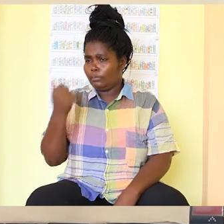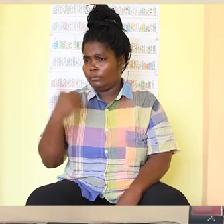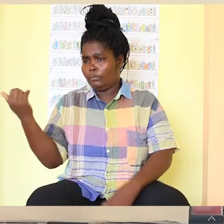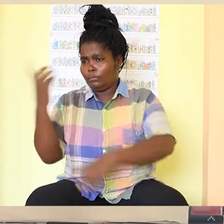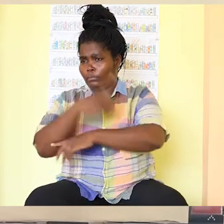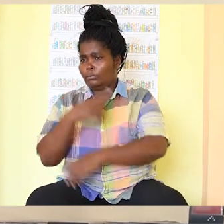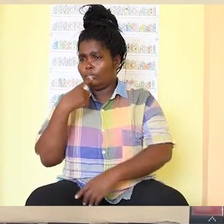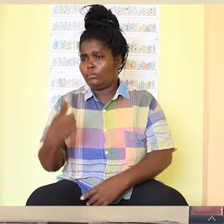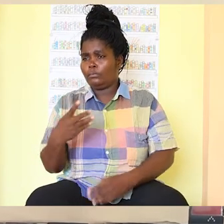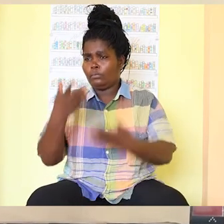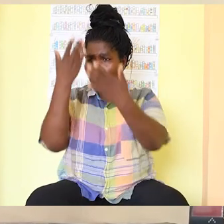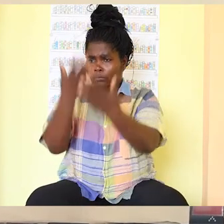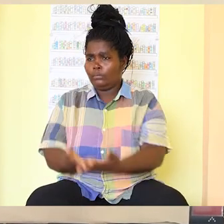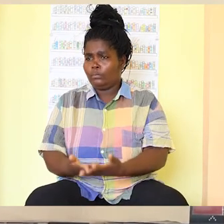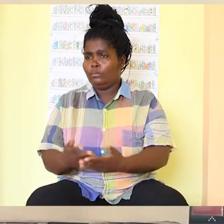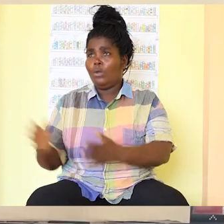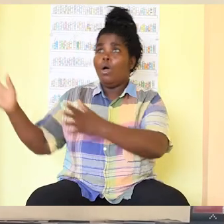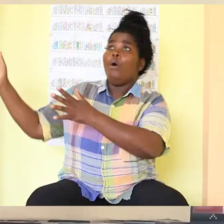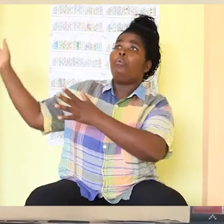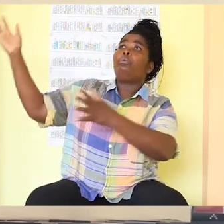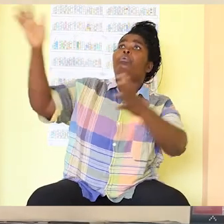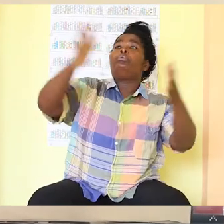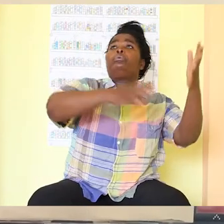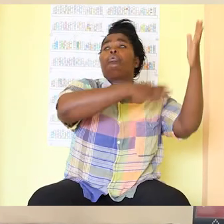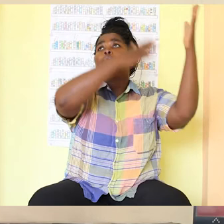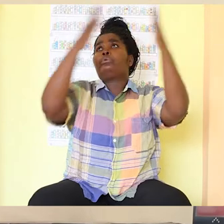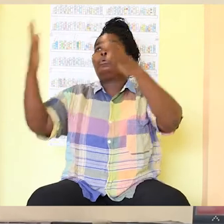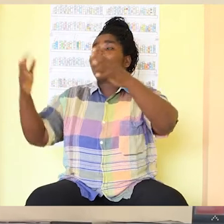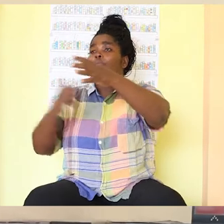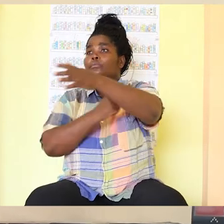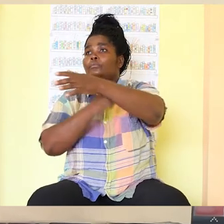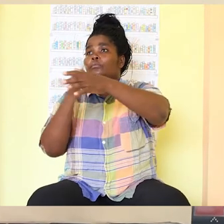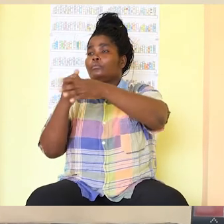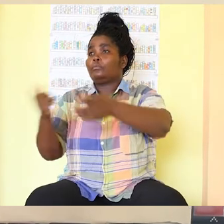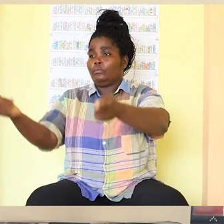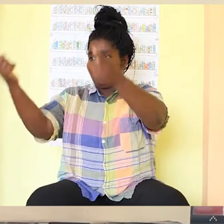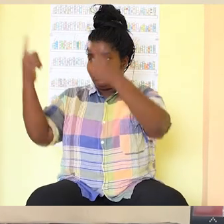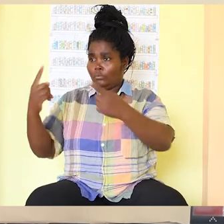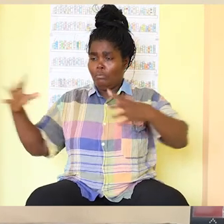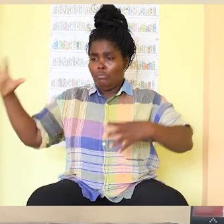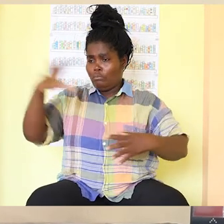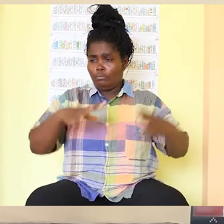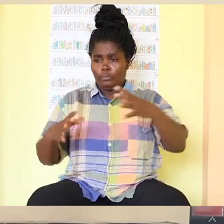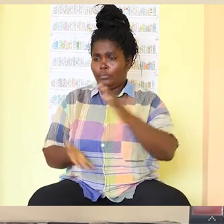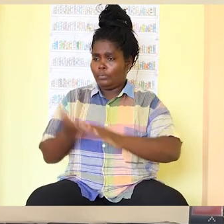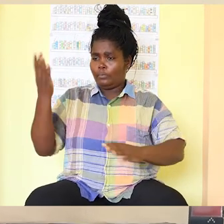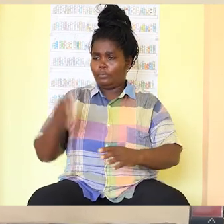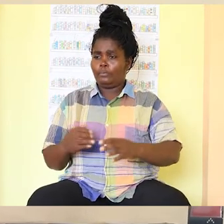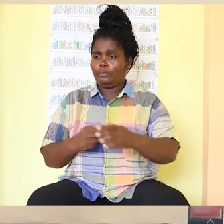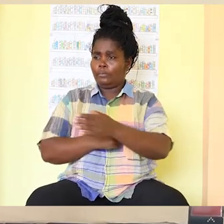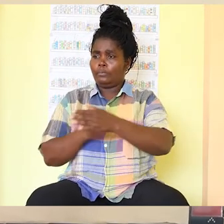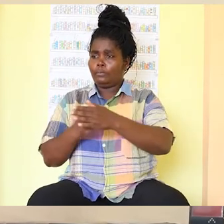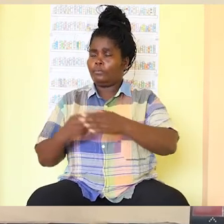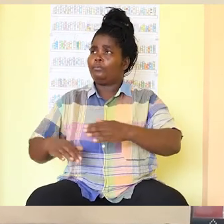le metió que lo mandó por los aires y el ogro nunca más volvió. El chivo